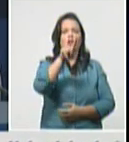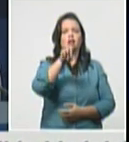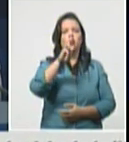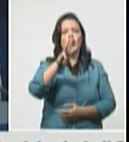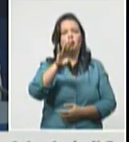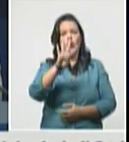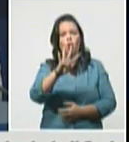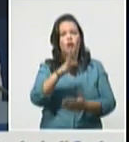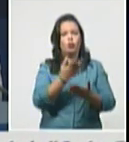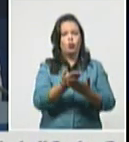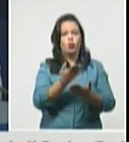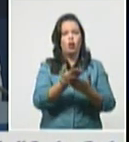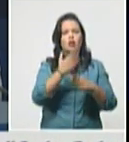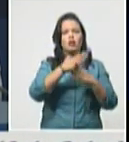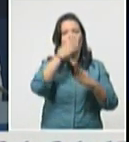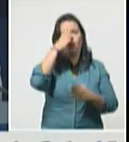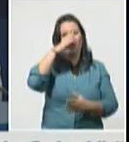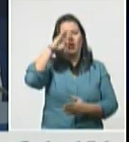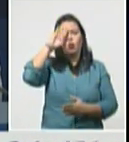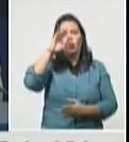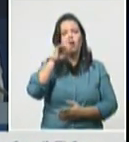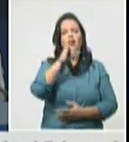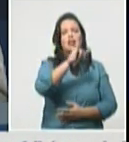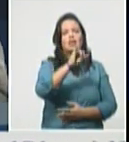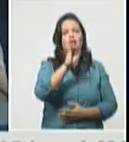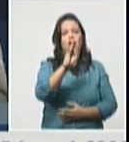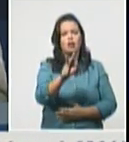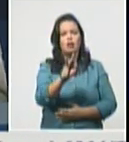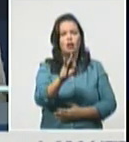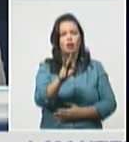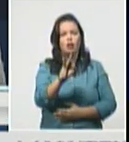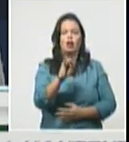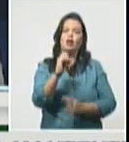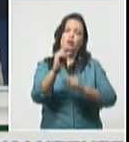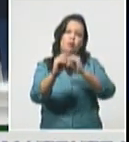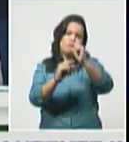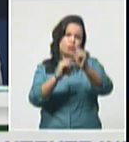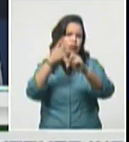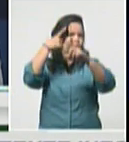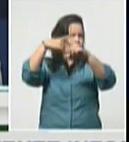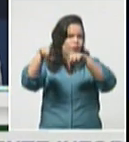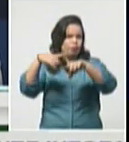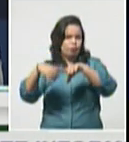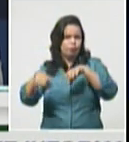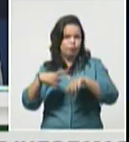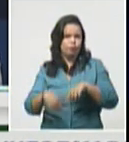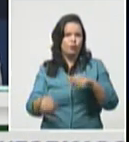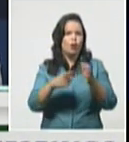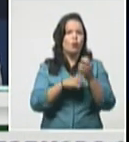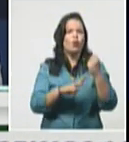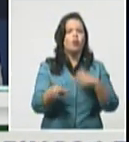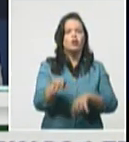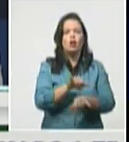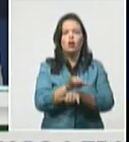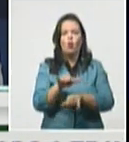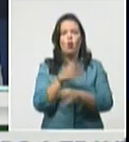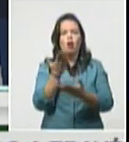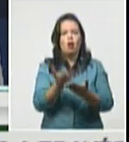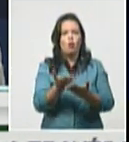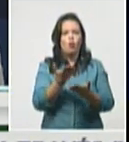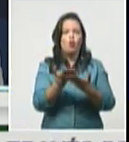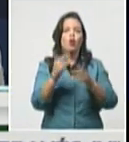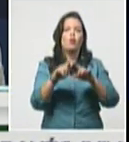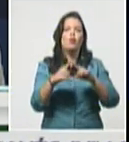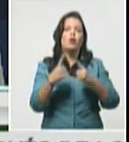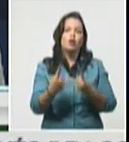de Santiago de Cuba 67, y así, de todas las provincias, porque se mantiene, a pesar